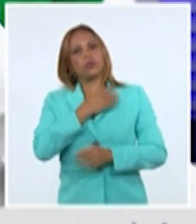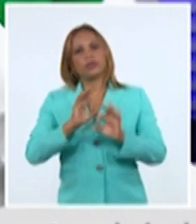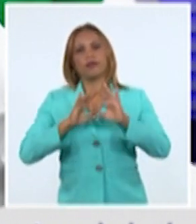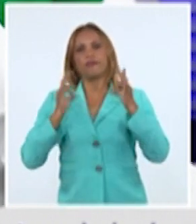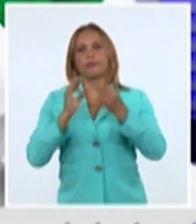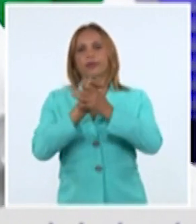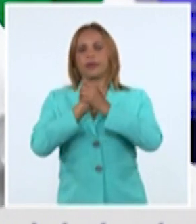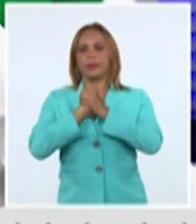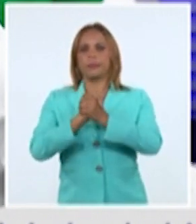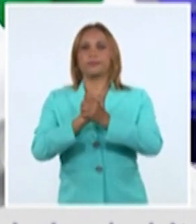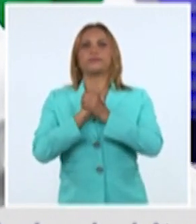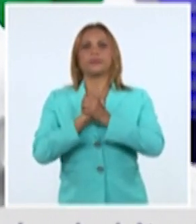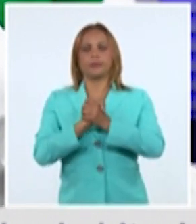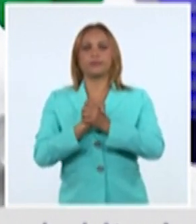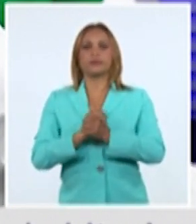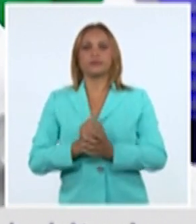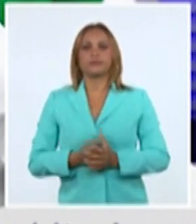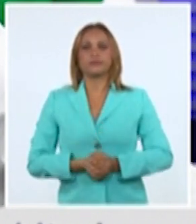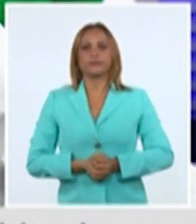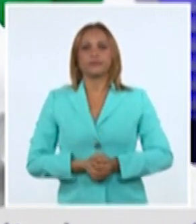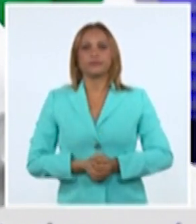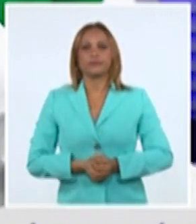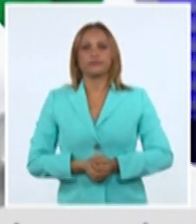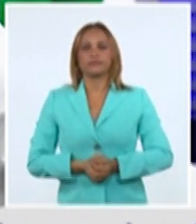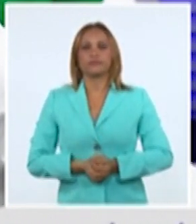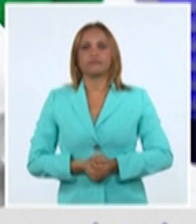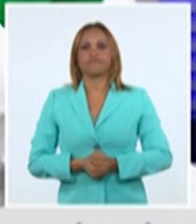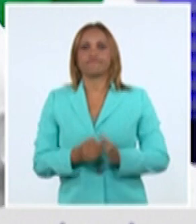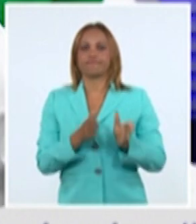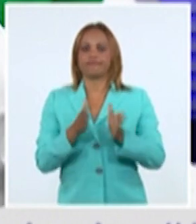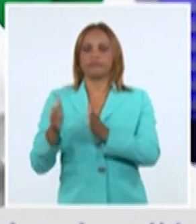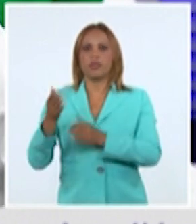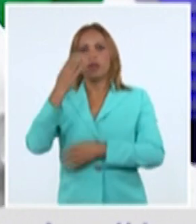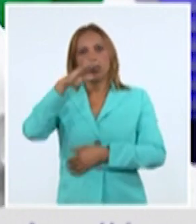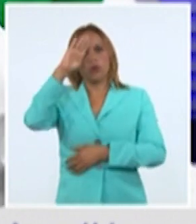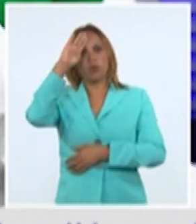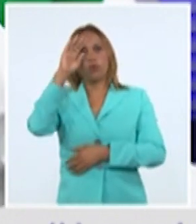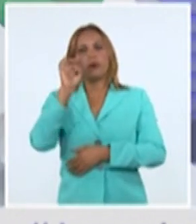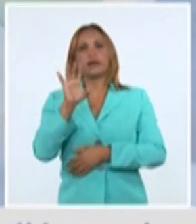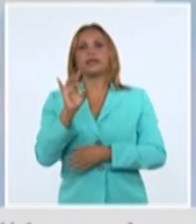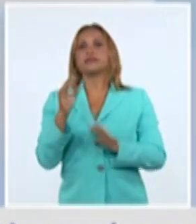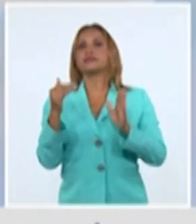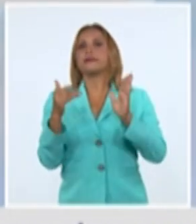familiares y a sus amistades. De esta forma, Cuba, con